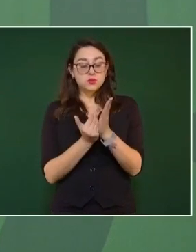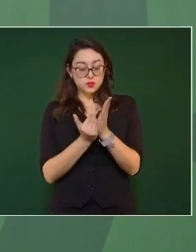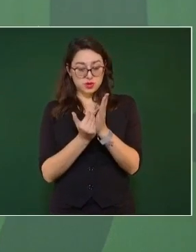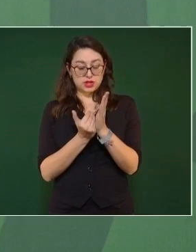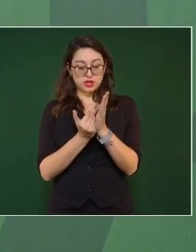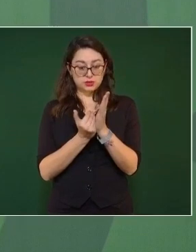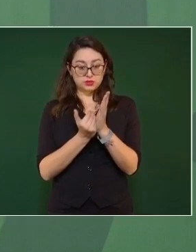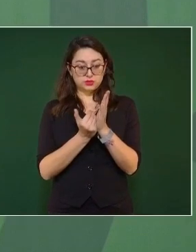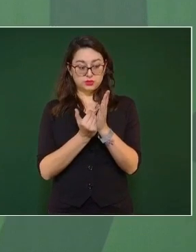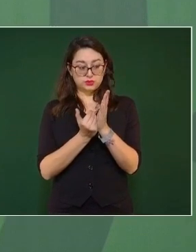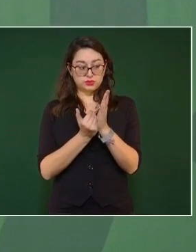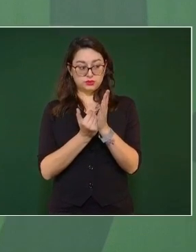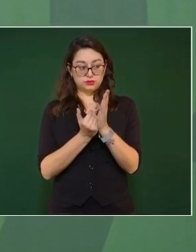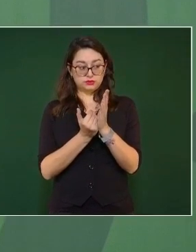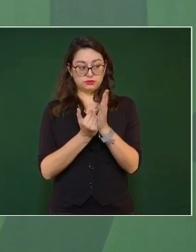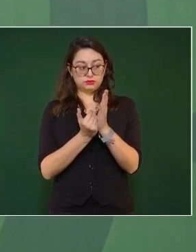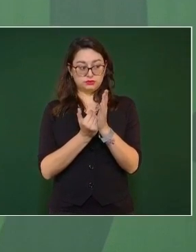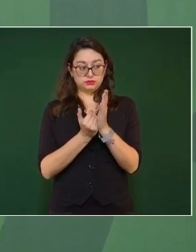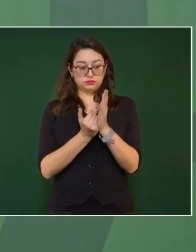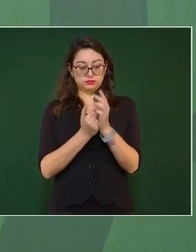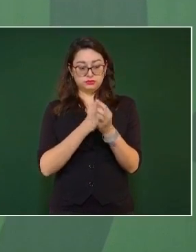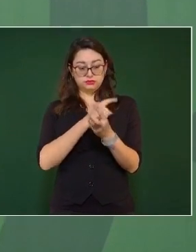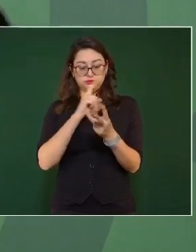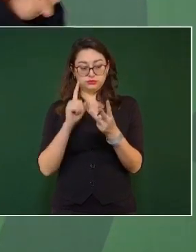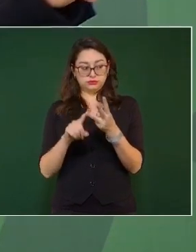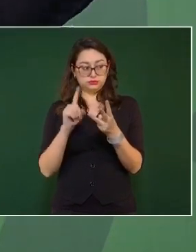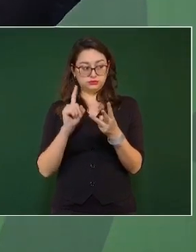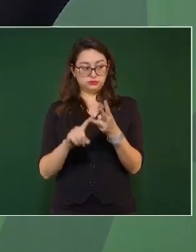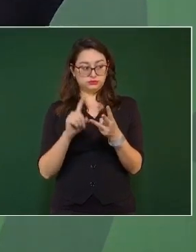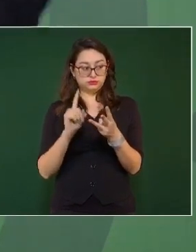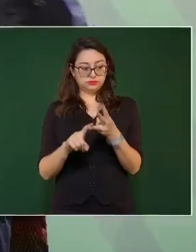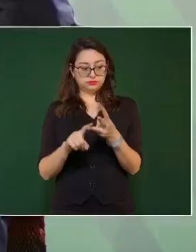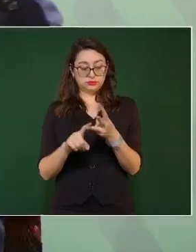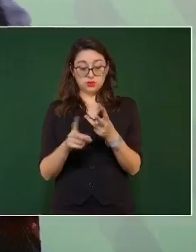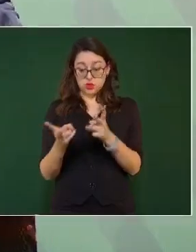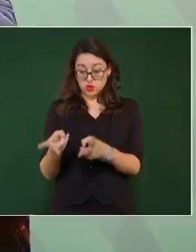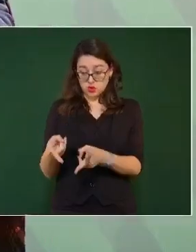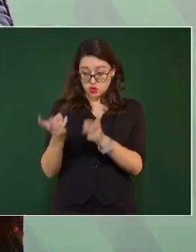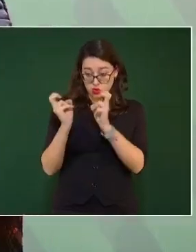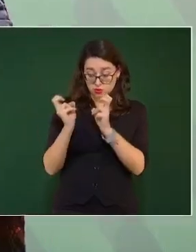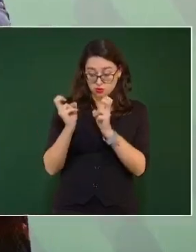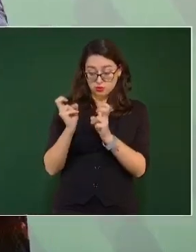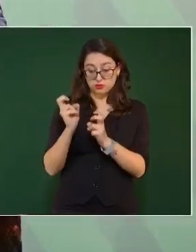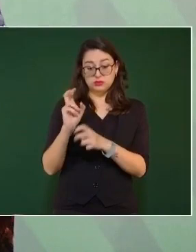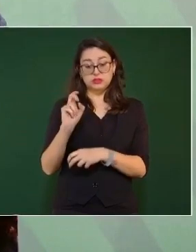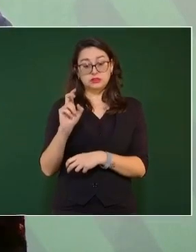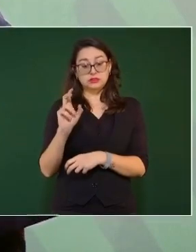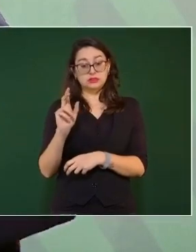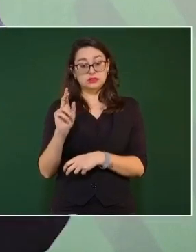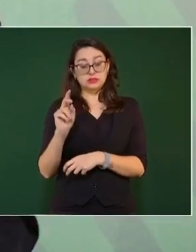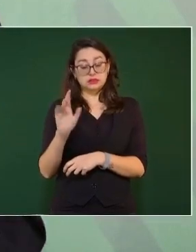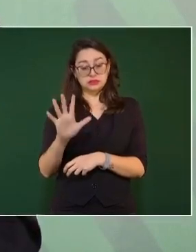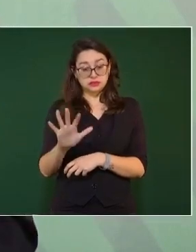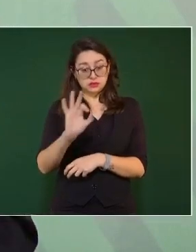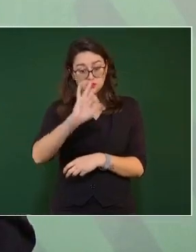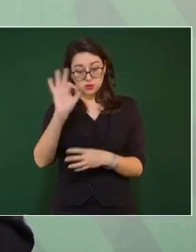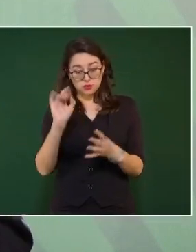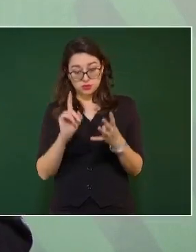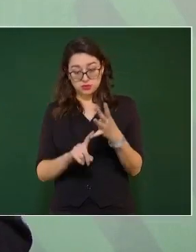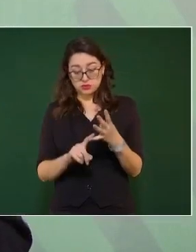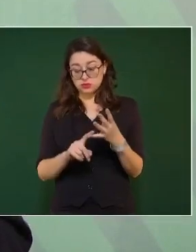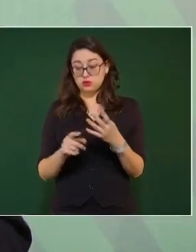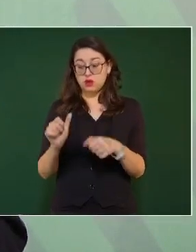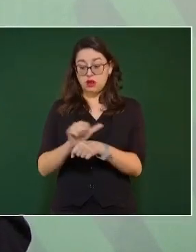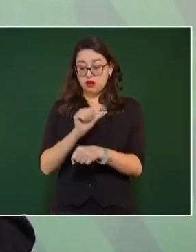de disminución. En robo, 35%. Robo de vehículo, más del